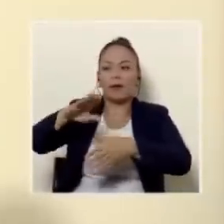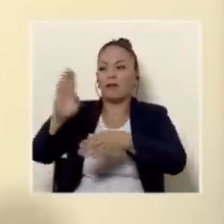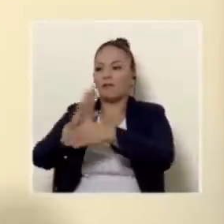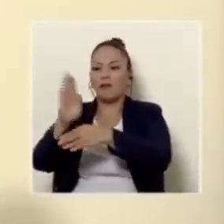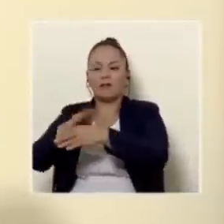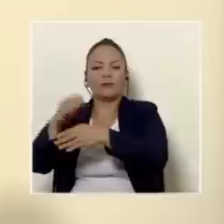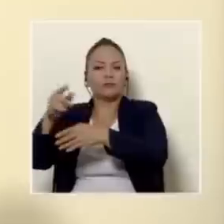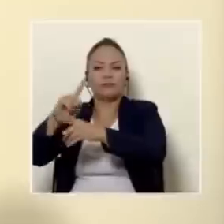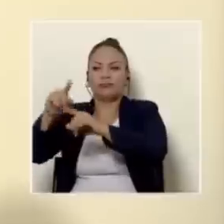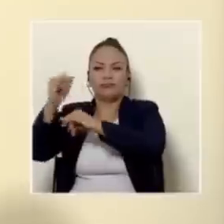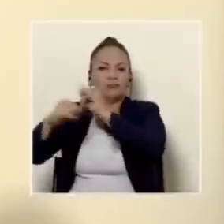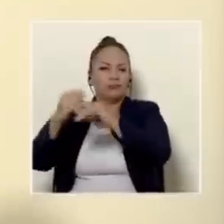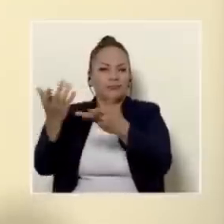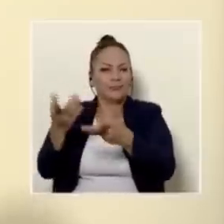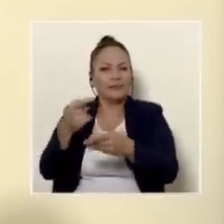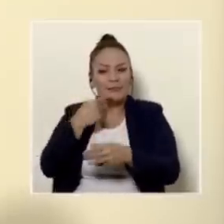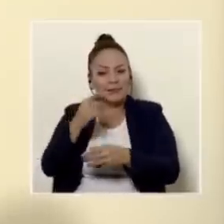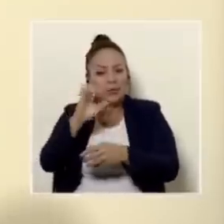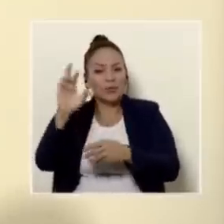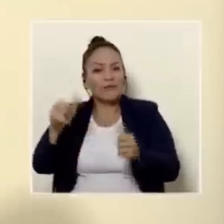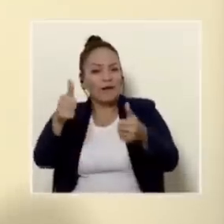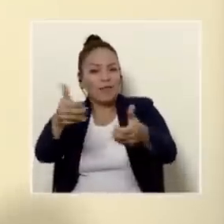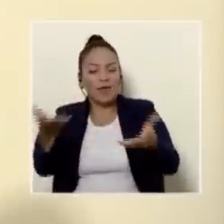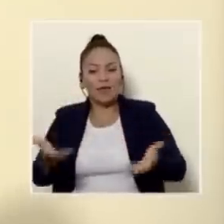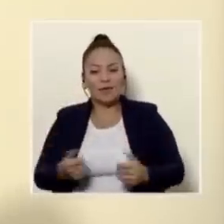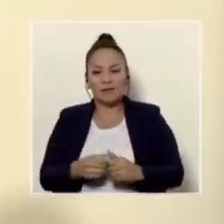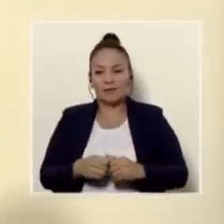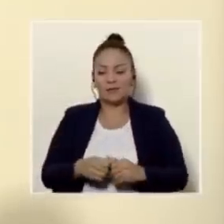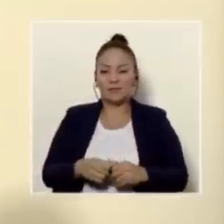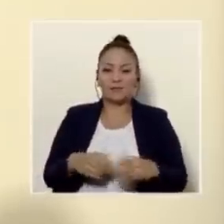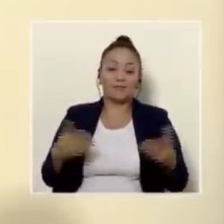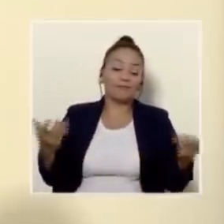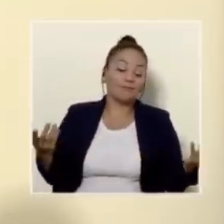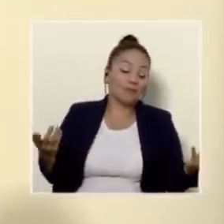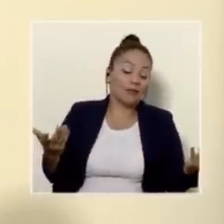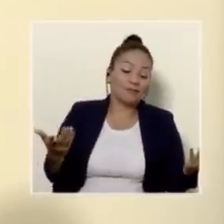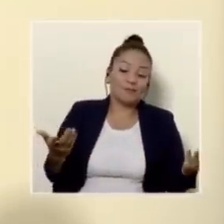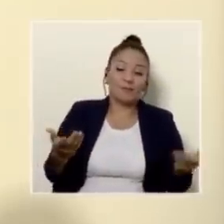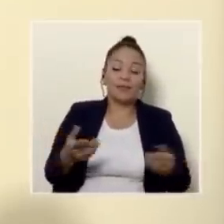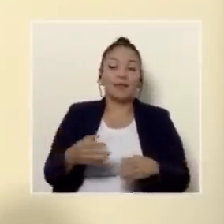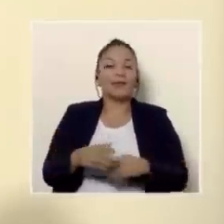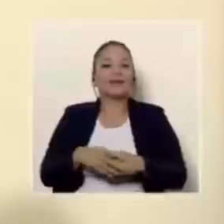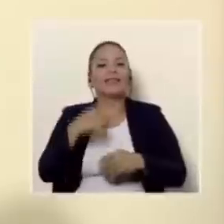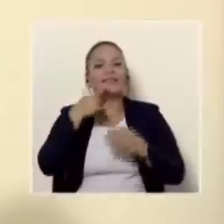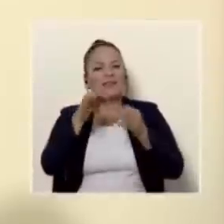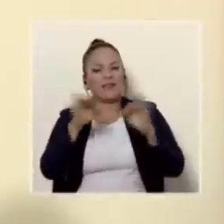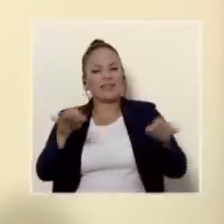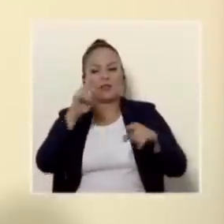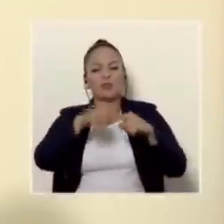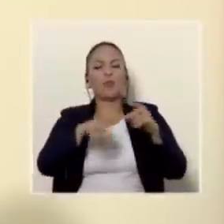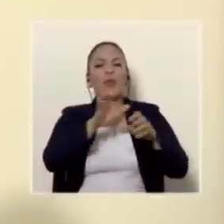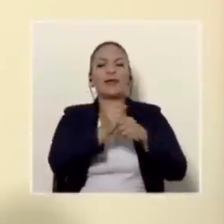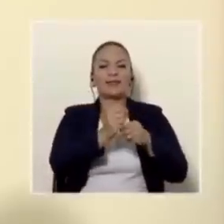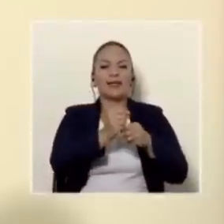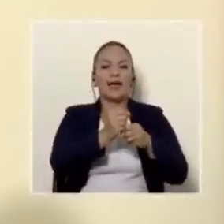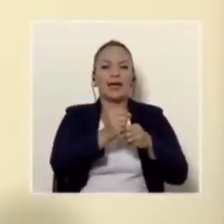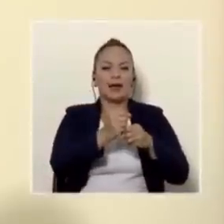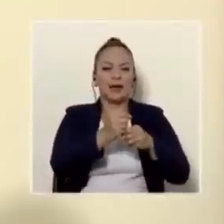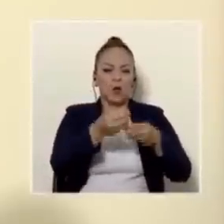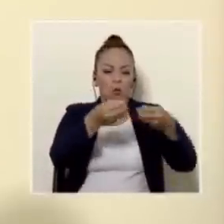lo está haciendo muy bien. ¿Ah? Y no se puede hacer omelette sin quebrar algunos huevos. Muchas gracias.